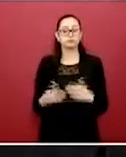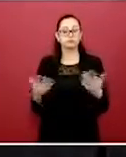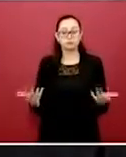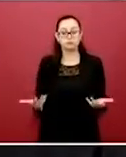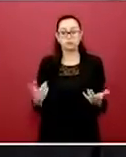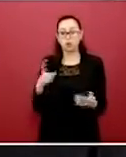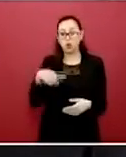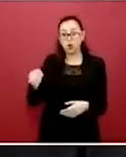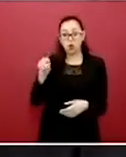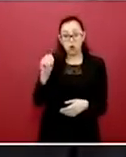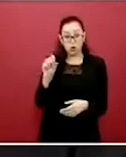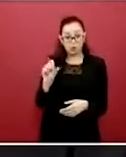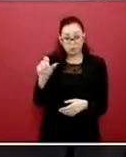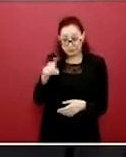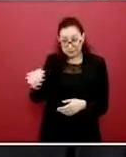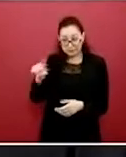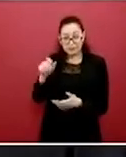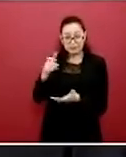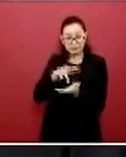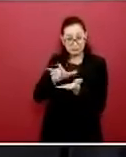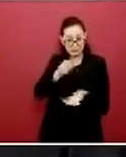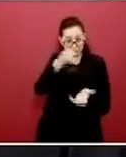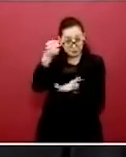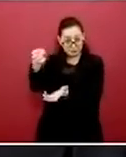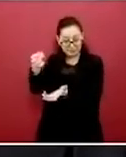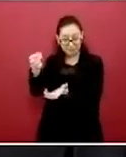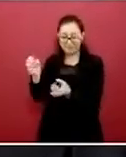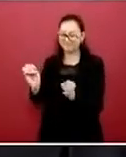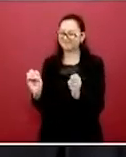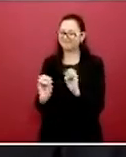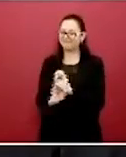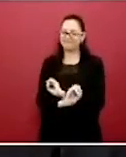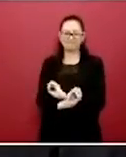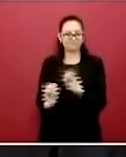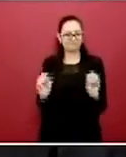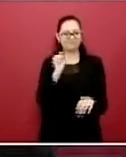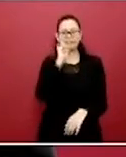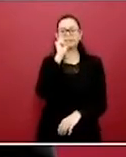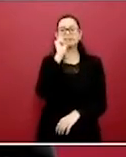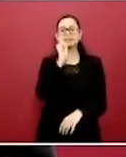a ninguna organización social